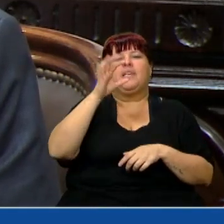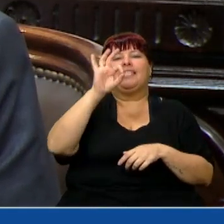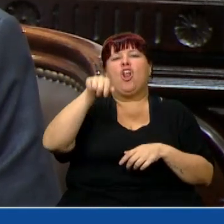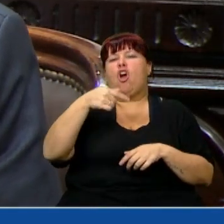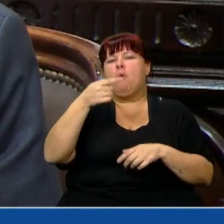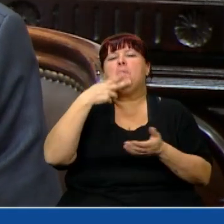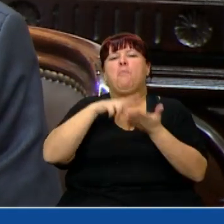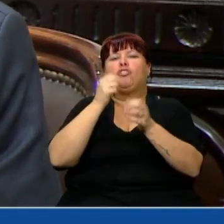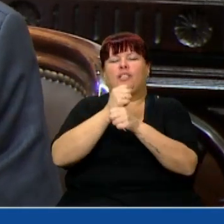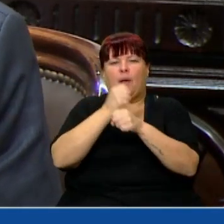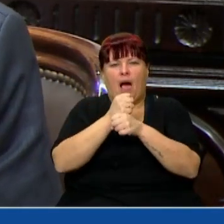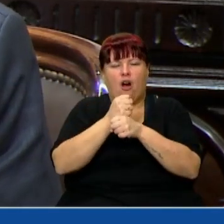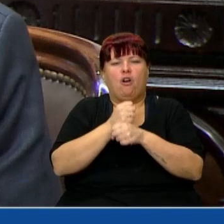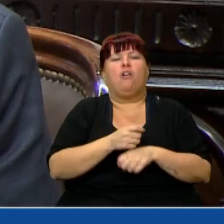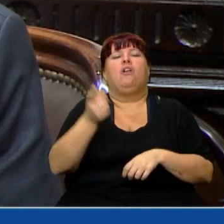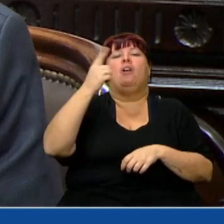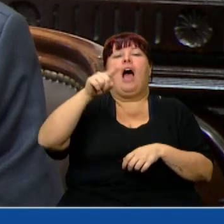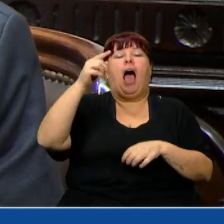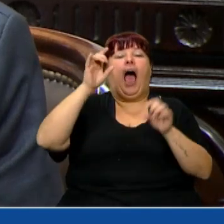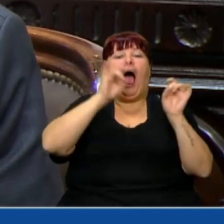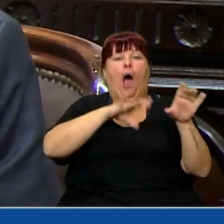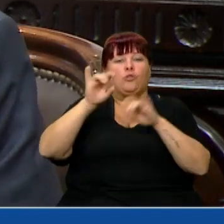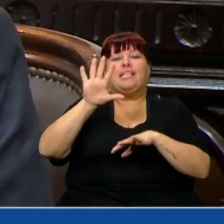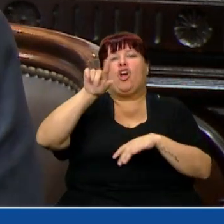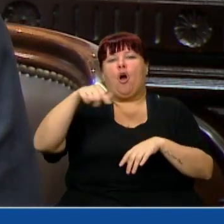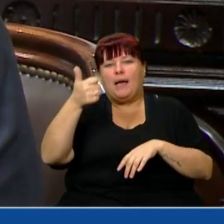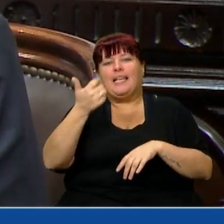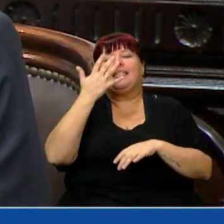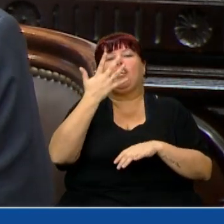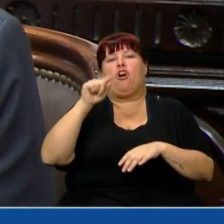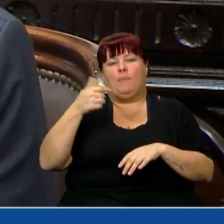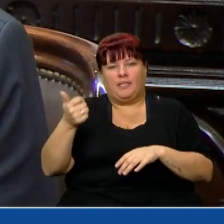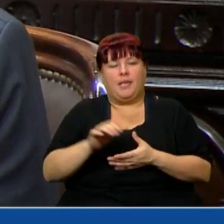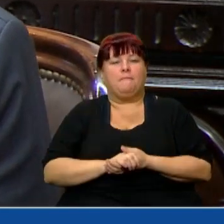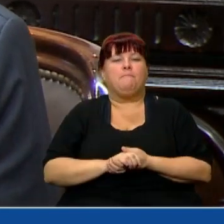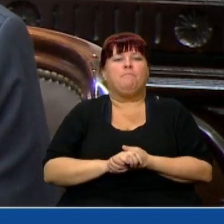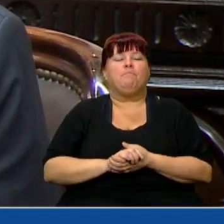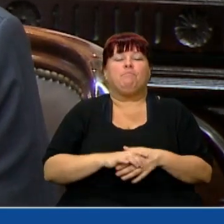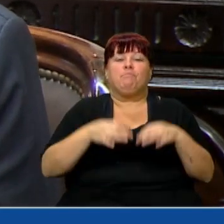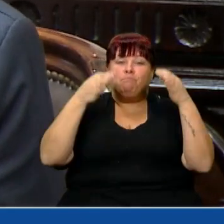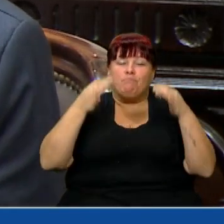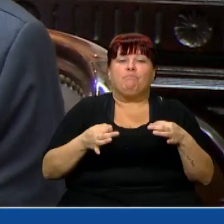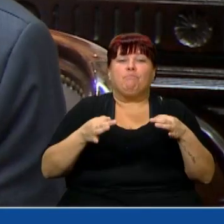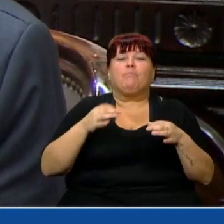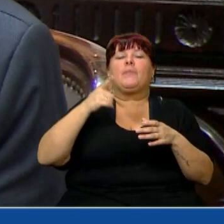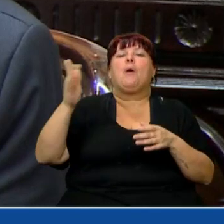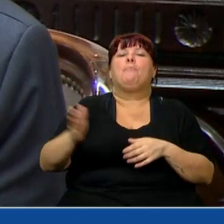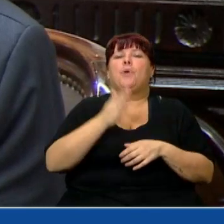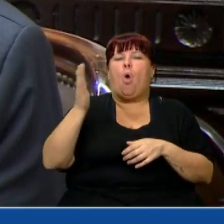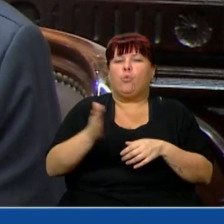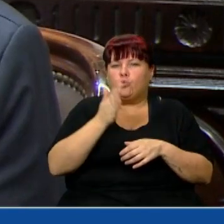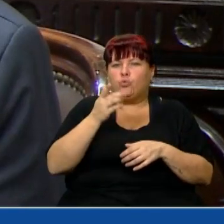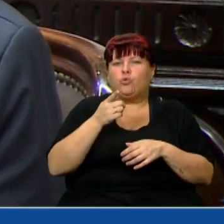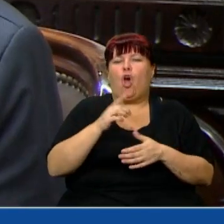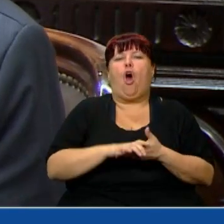de impuestos al trabajo y en el caso de Australia 5,6 y 5,6. Lo que realmente en una producción